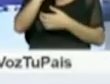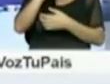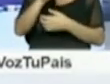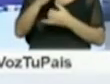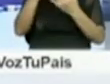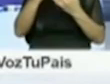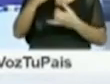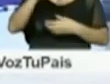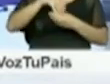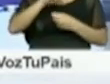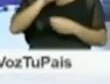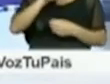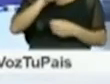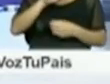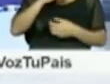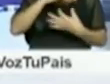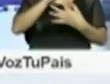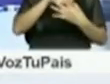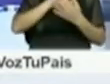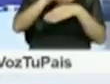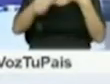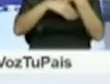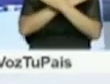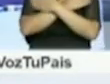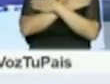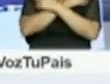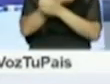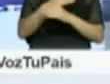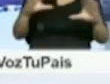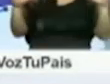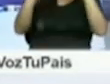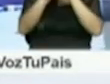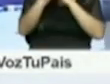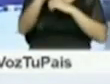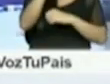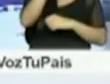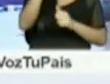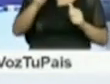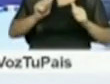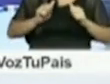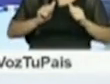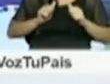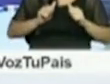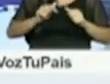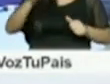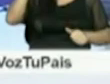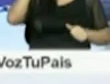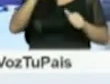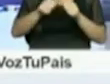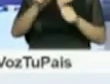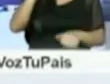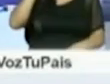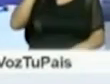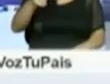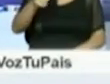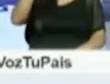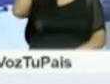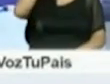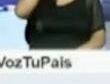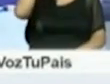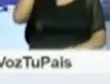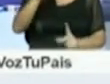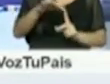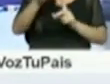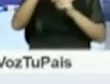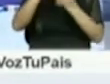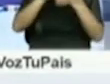en estudios, Ámbar de Pérez. Un abrazo para todos ustedes, que tengan un excelente fin de semana y les recordamos nuevamente que el día de mañana y pasado mañana